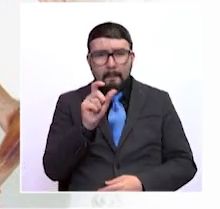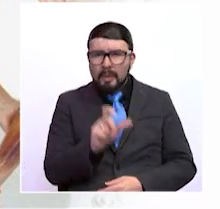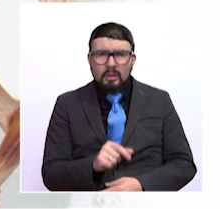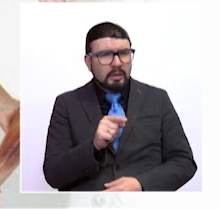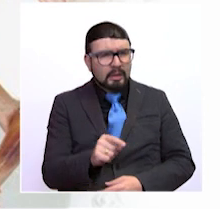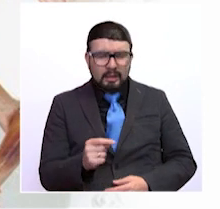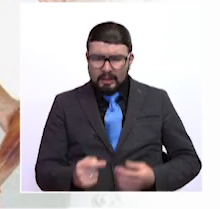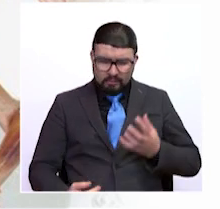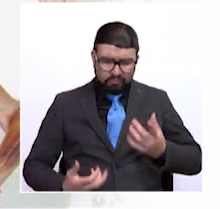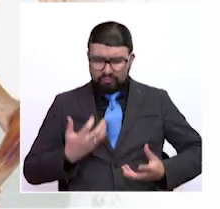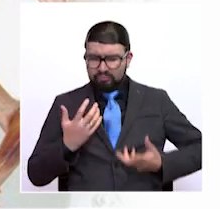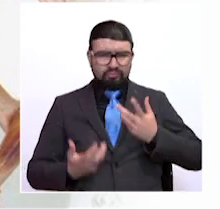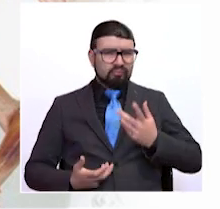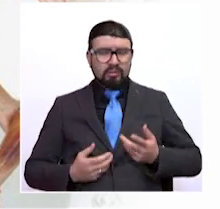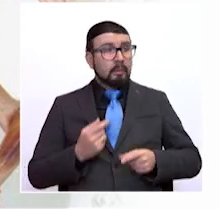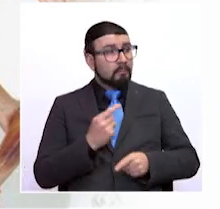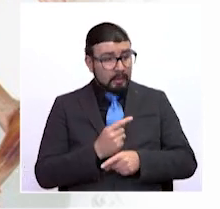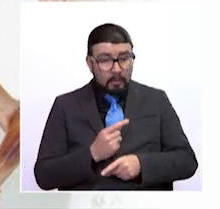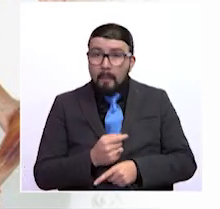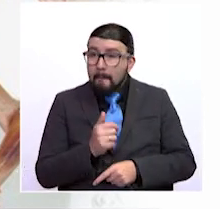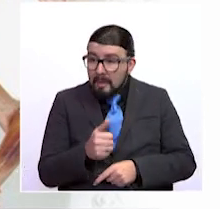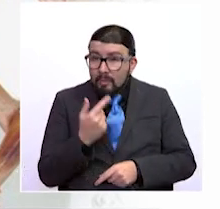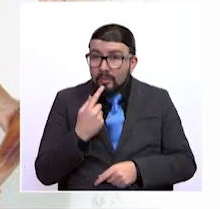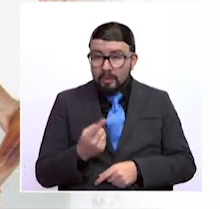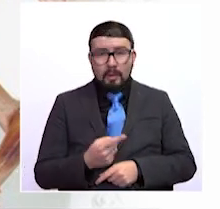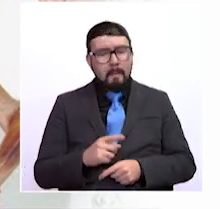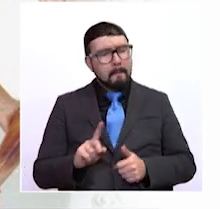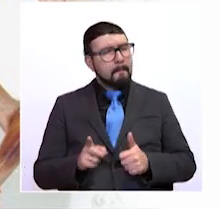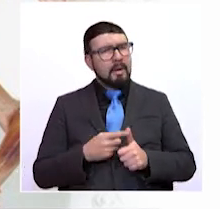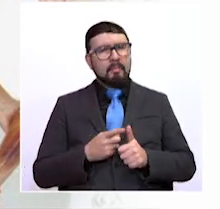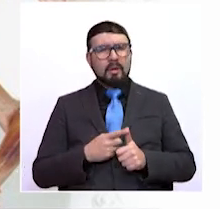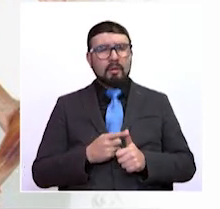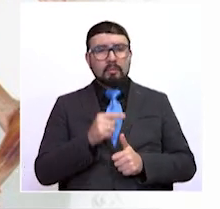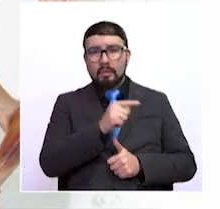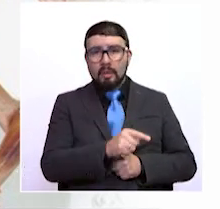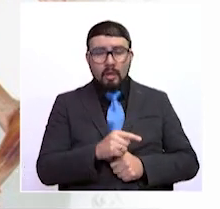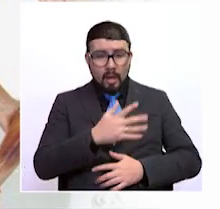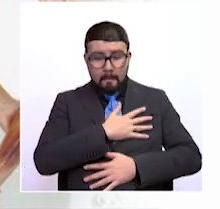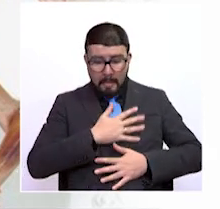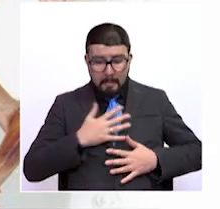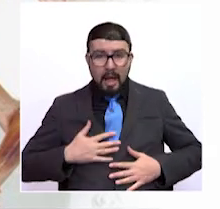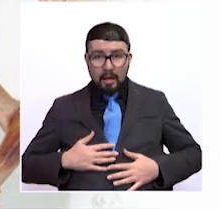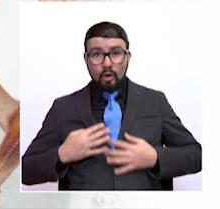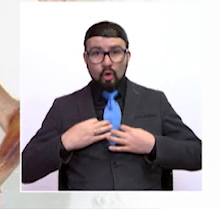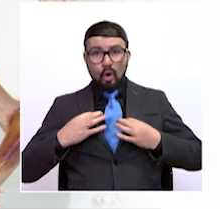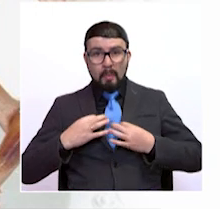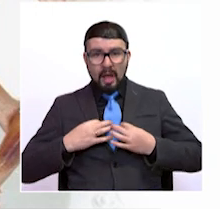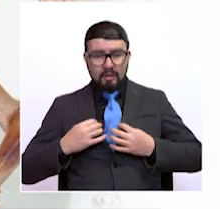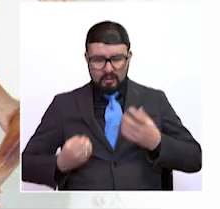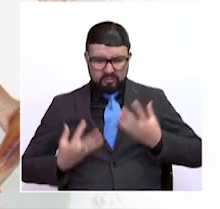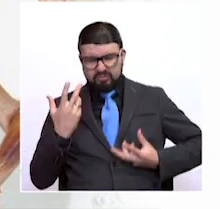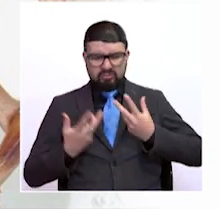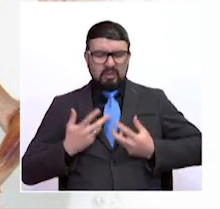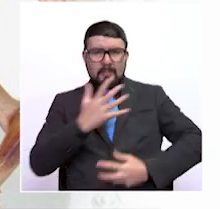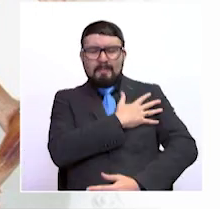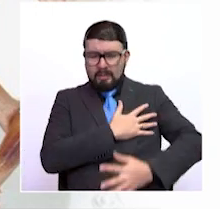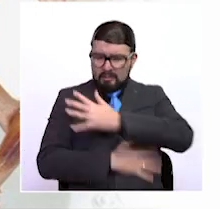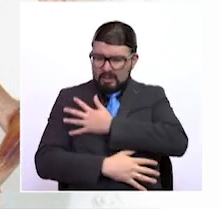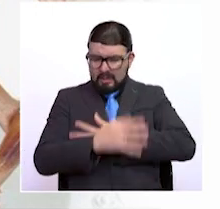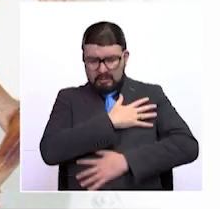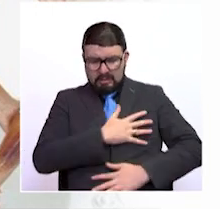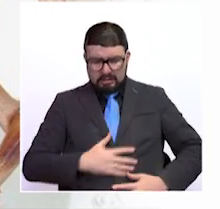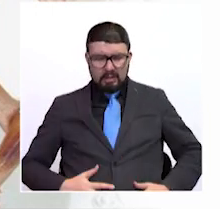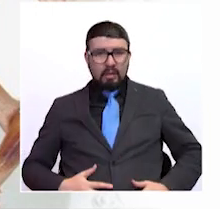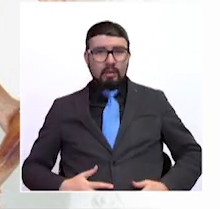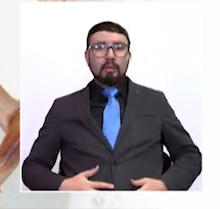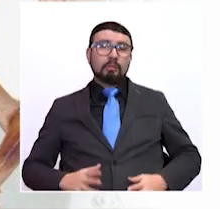estas, allí mismo lo estamos diciendo. Primero que todo, apagar la ropa. ¿Por qué? Porque a veces hay ropa que es